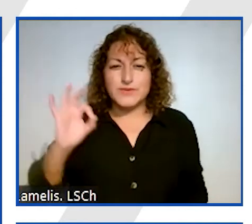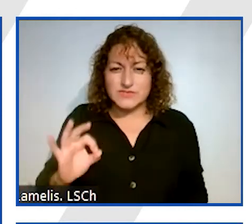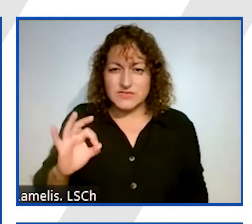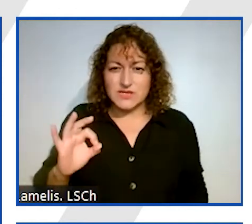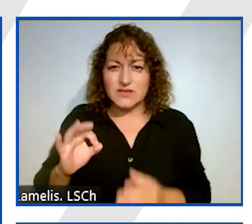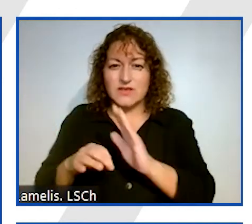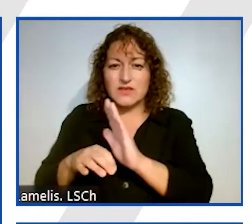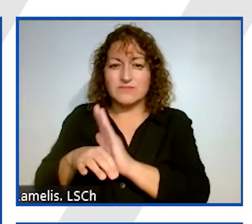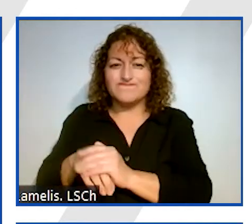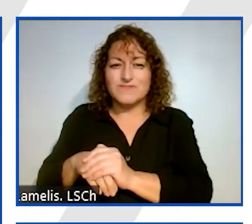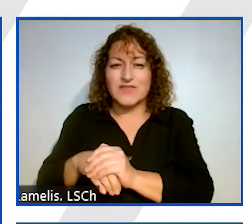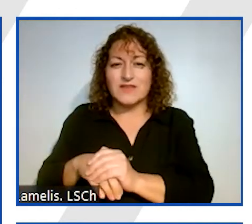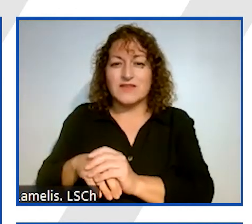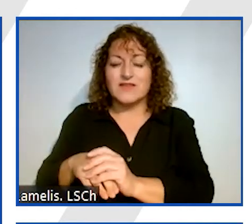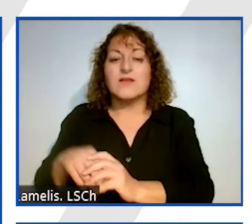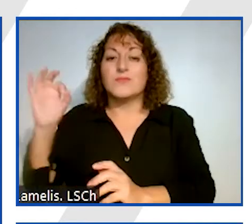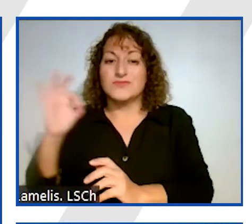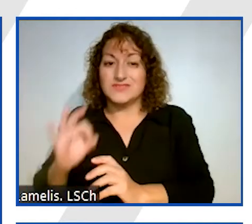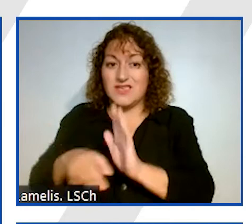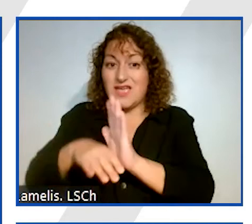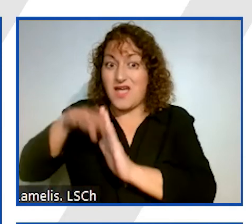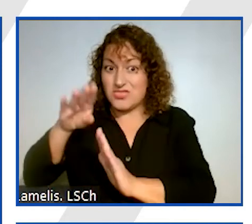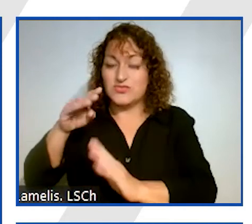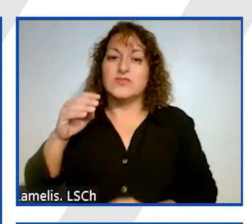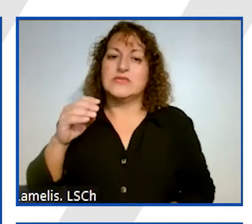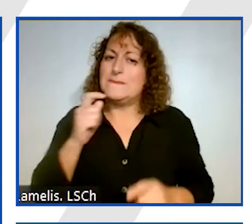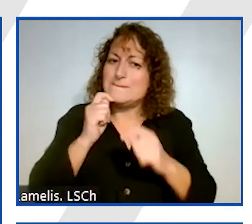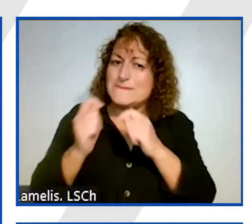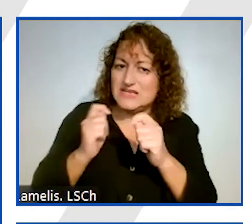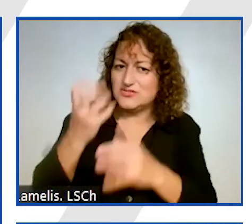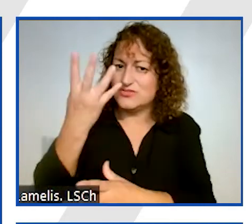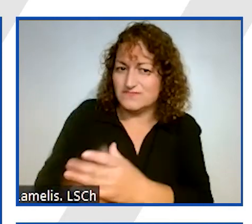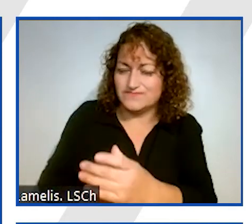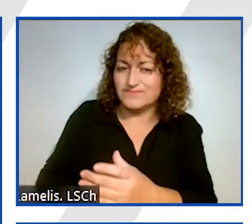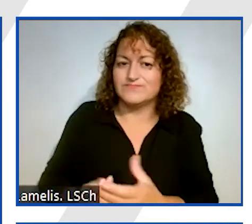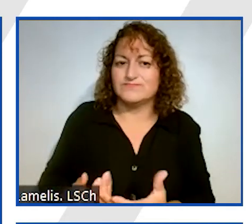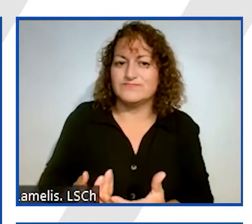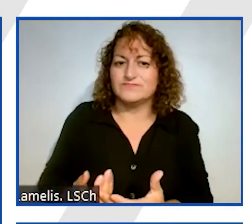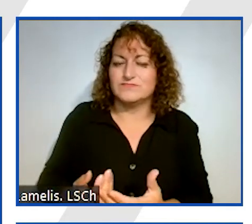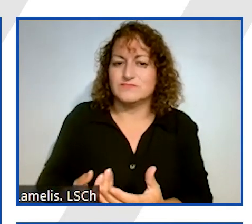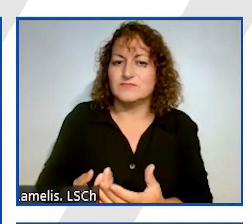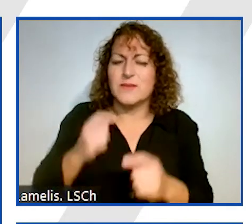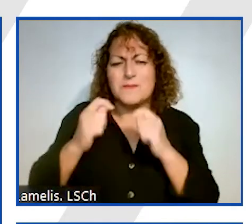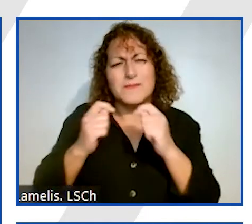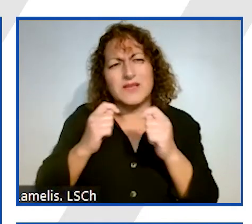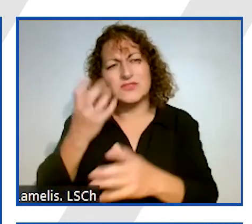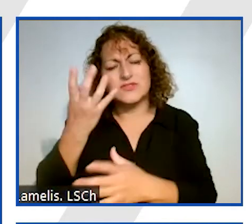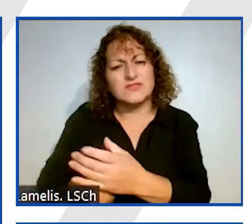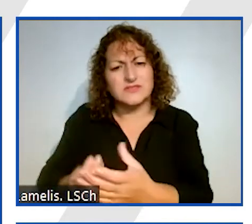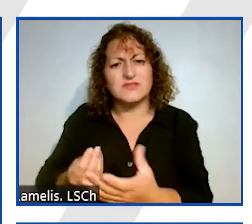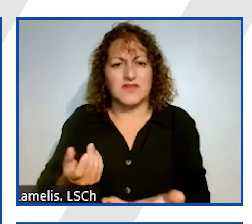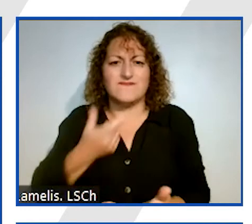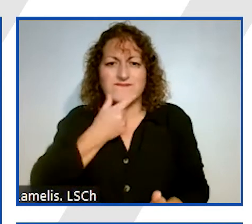nivel mundial, que se encuentran en peligro de extinción. Yo le digo peligro de extinción porque es una palabra que